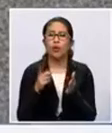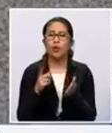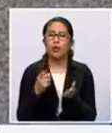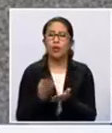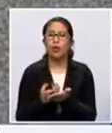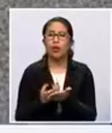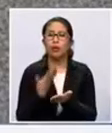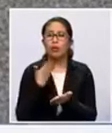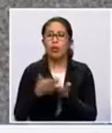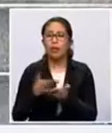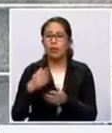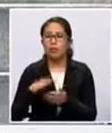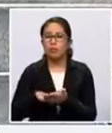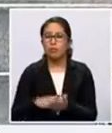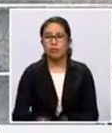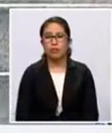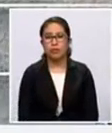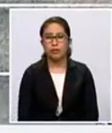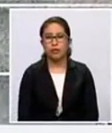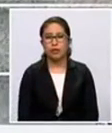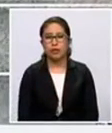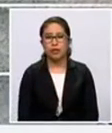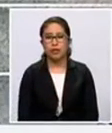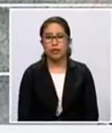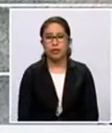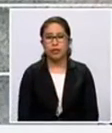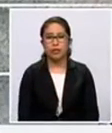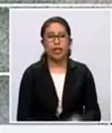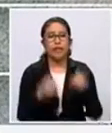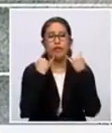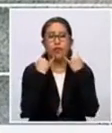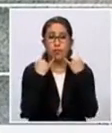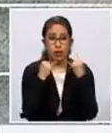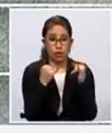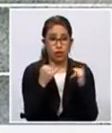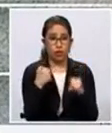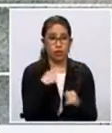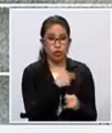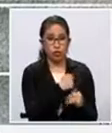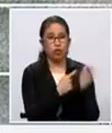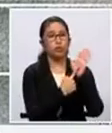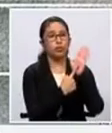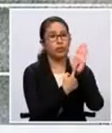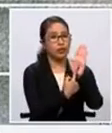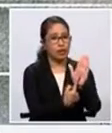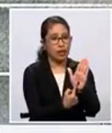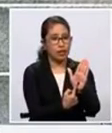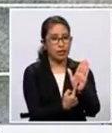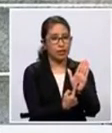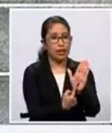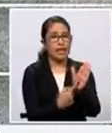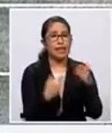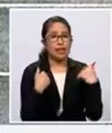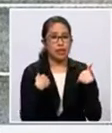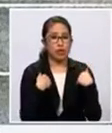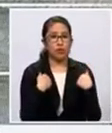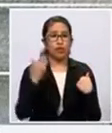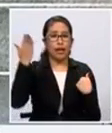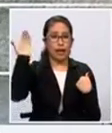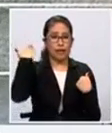favor? La información que podemos dar nosotros es que hemos tenido dos